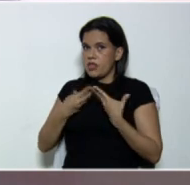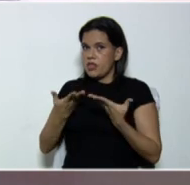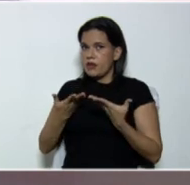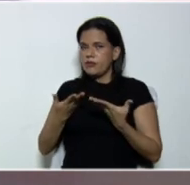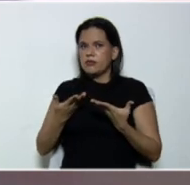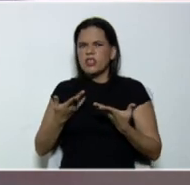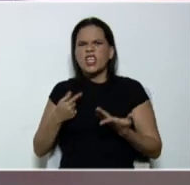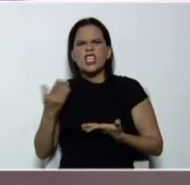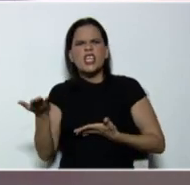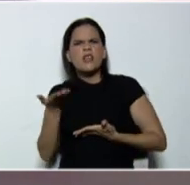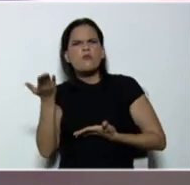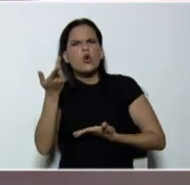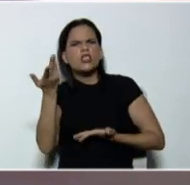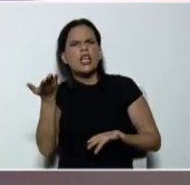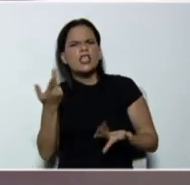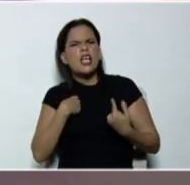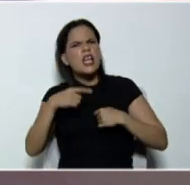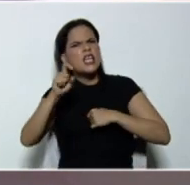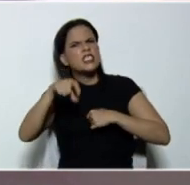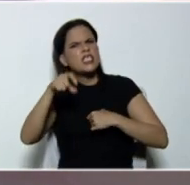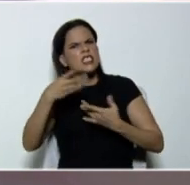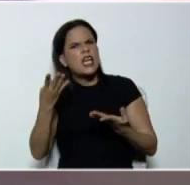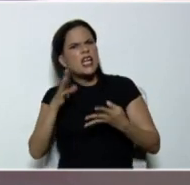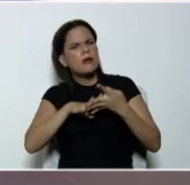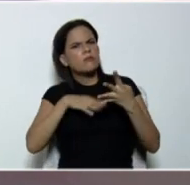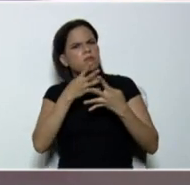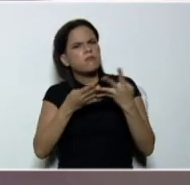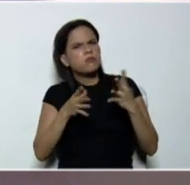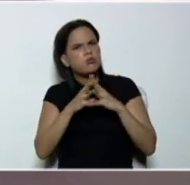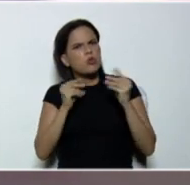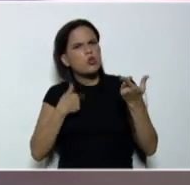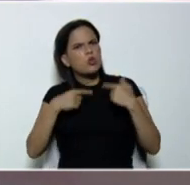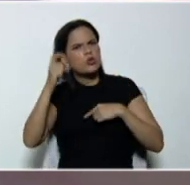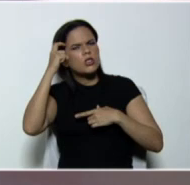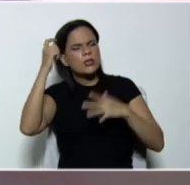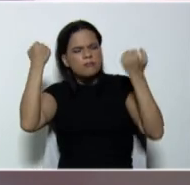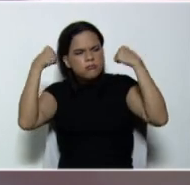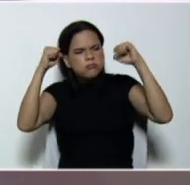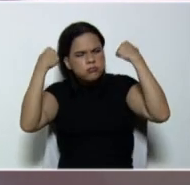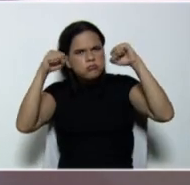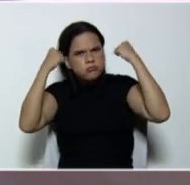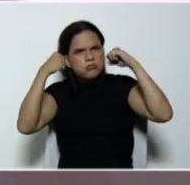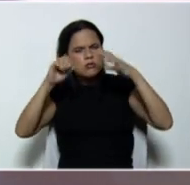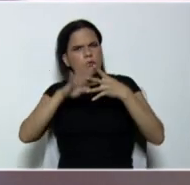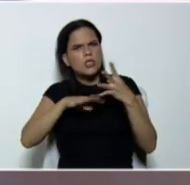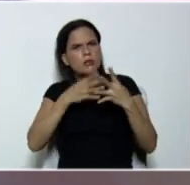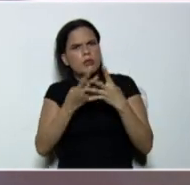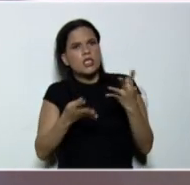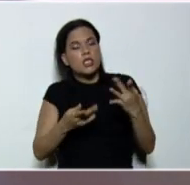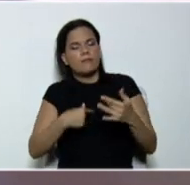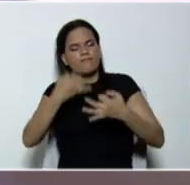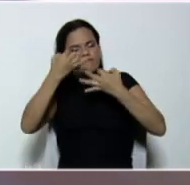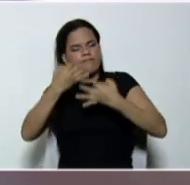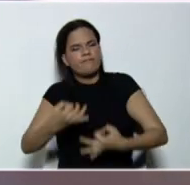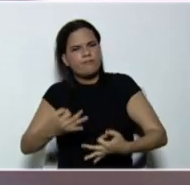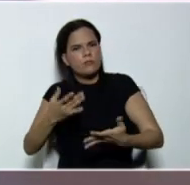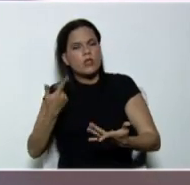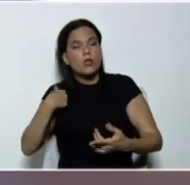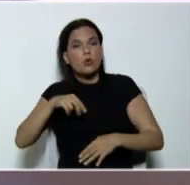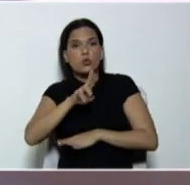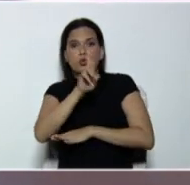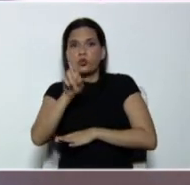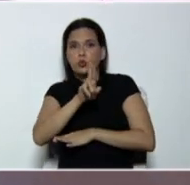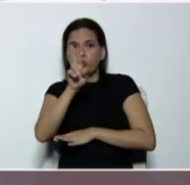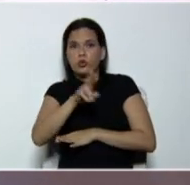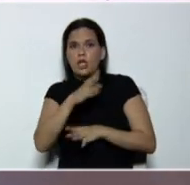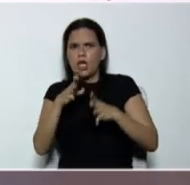tan fundamental, Jenny, y necesario es todos los días practicar matemática, ya que siempre debemos